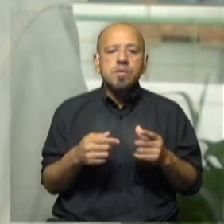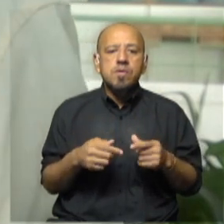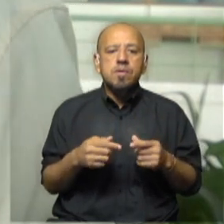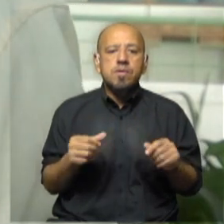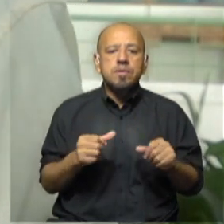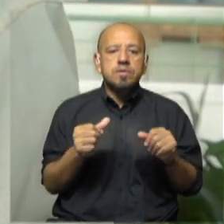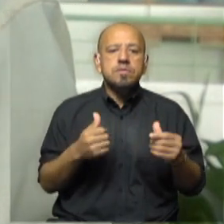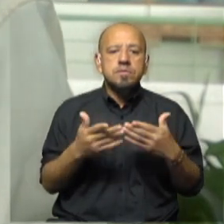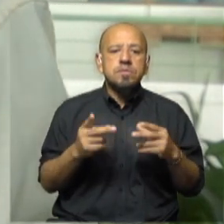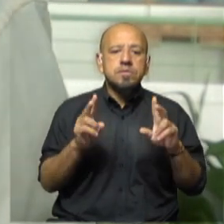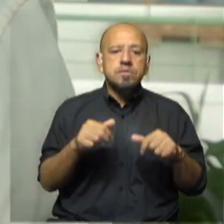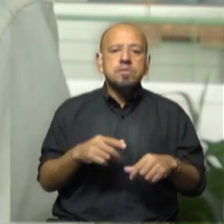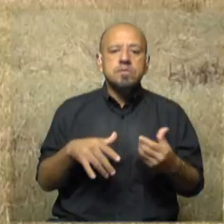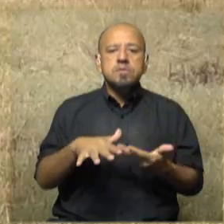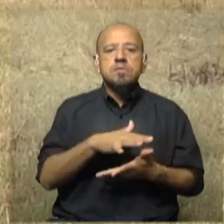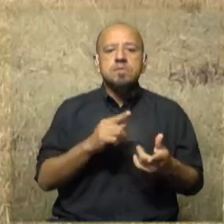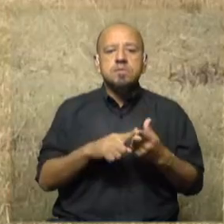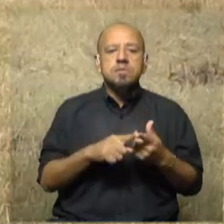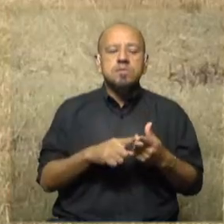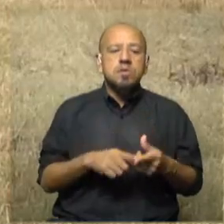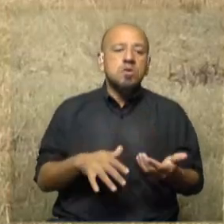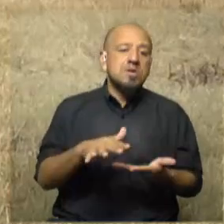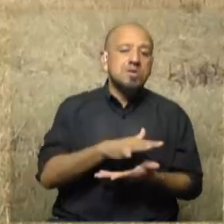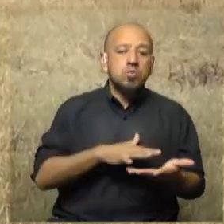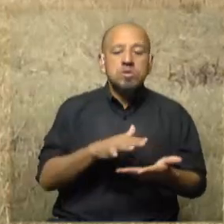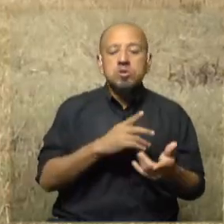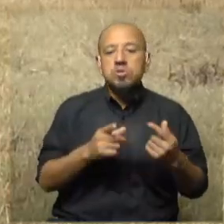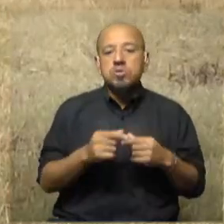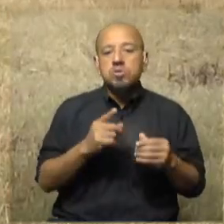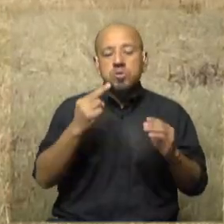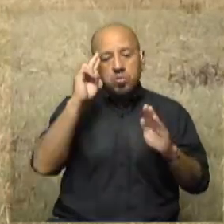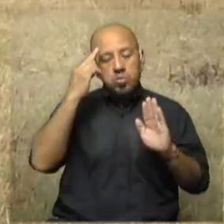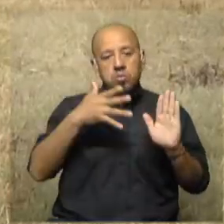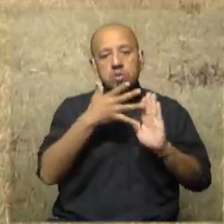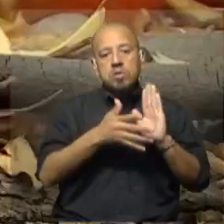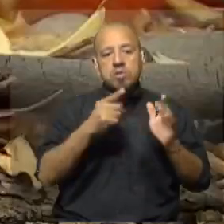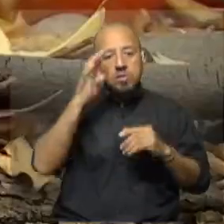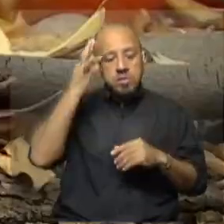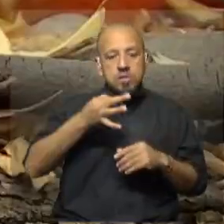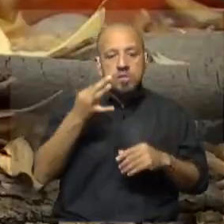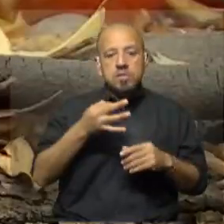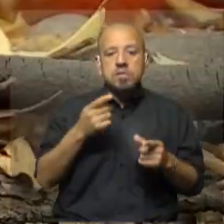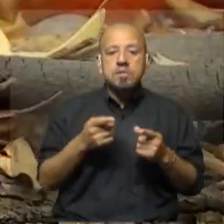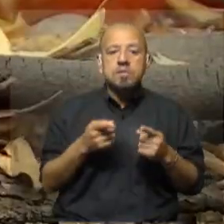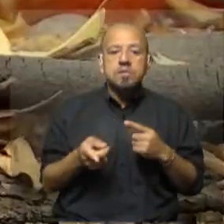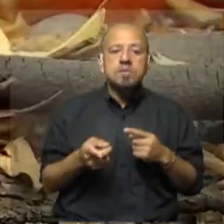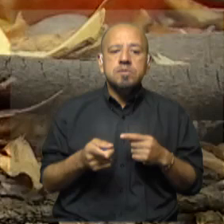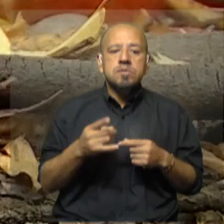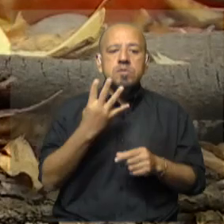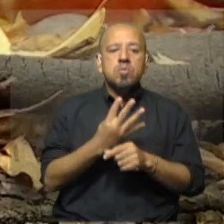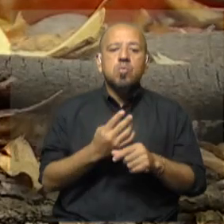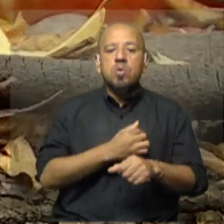inalterada en emergencias agropecuarias de una situación u otra en distintas zonas del país, pero la realidad es que el país viene de